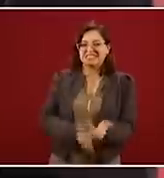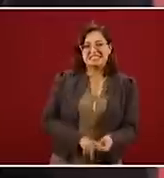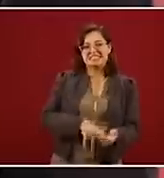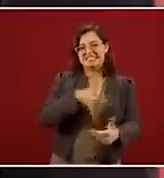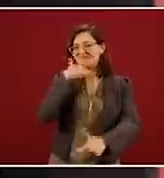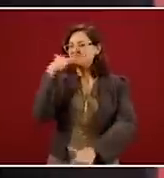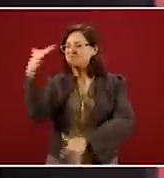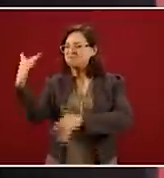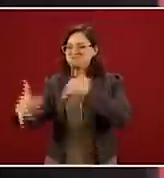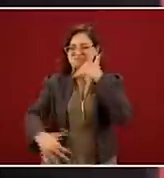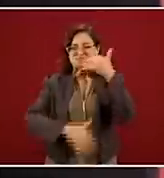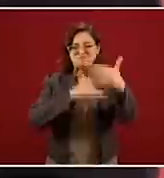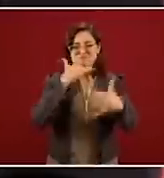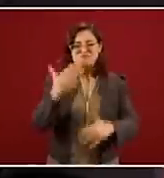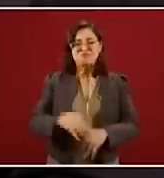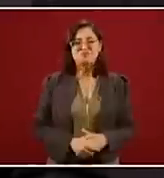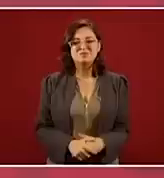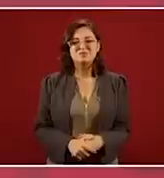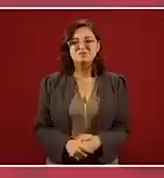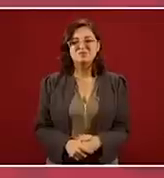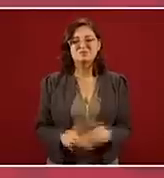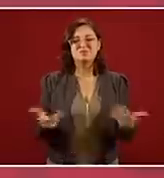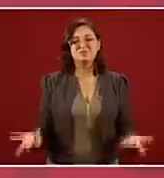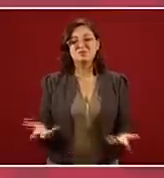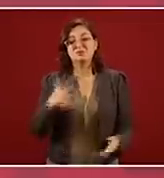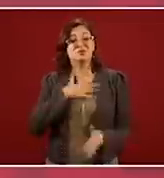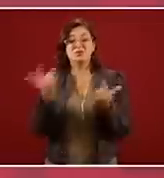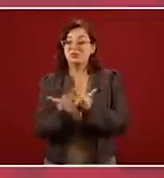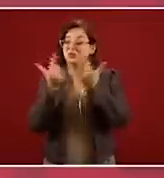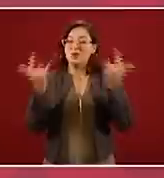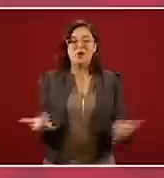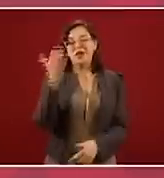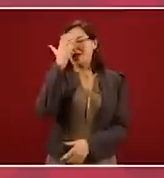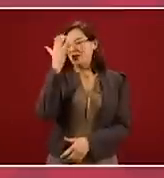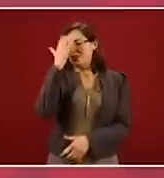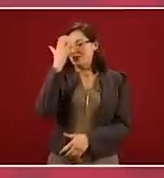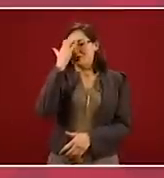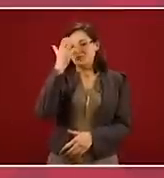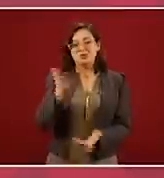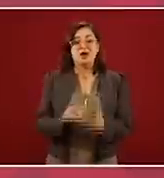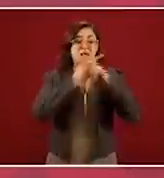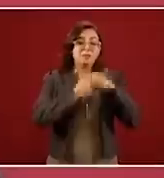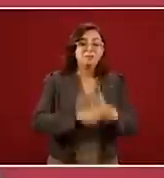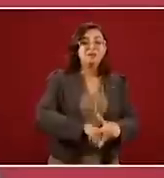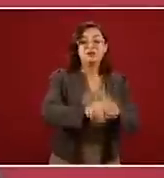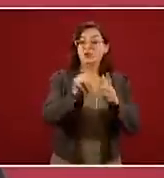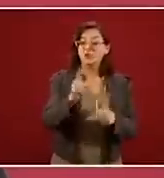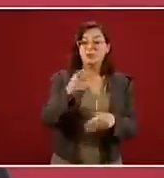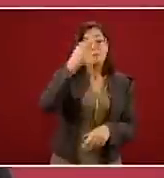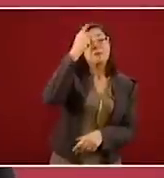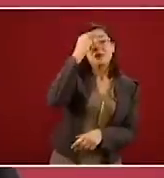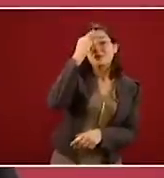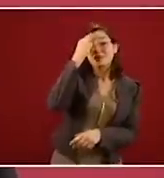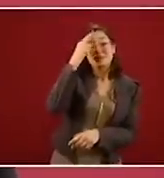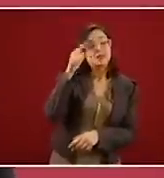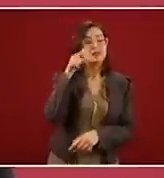¿saben de dónde viene eso? Como conozco la historia perfectamente, es del Porfiriato. Ese era